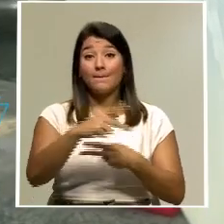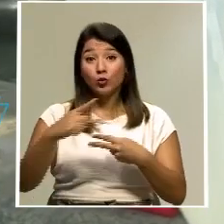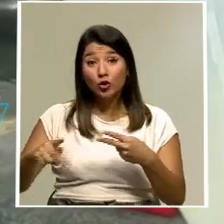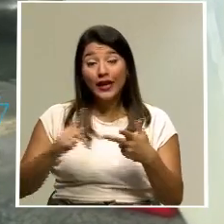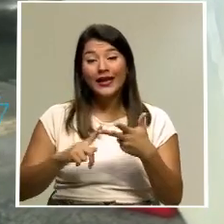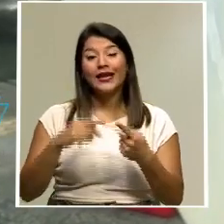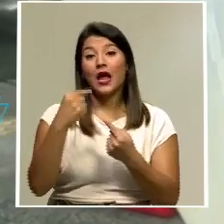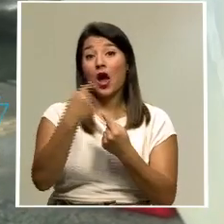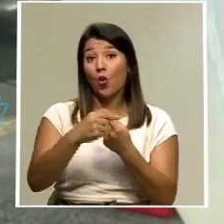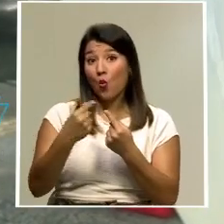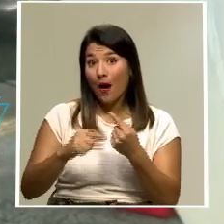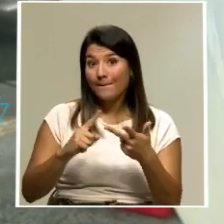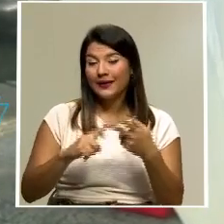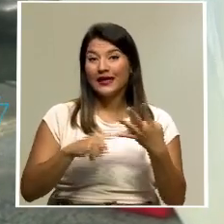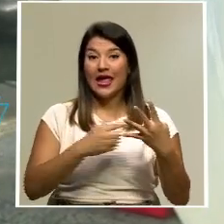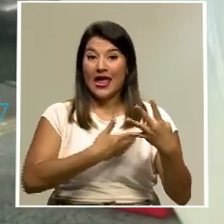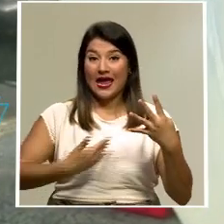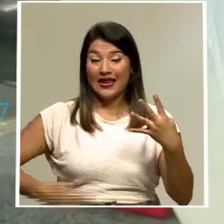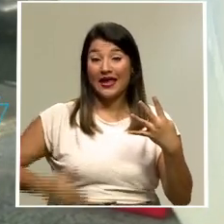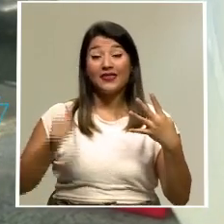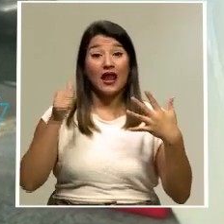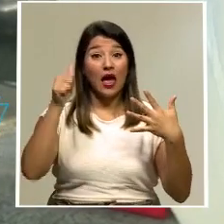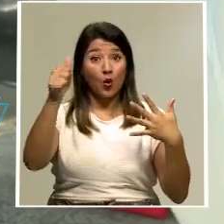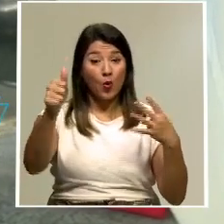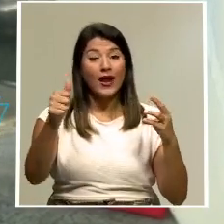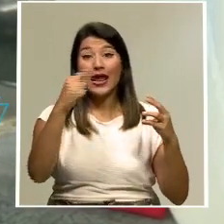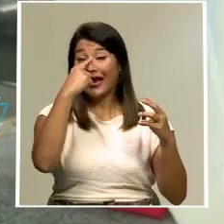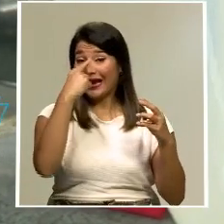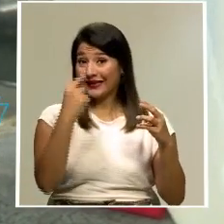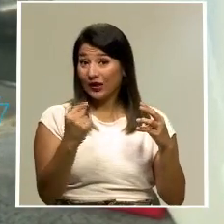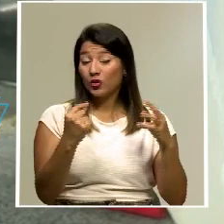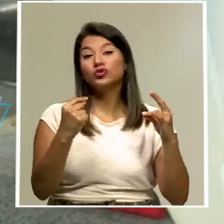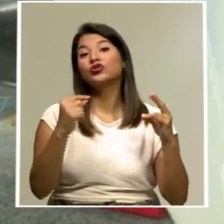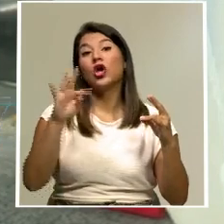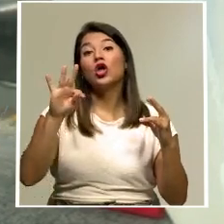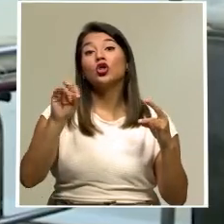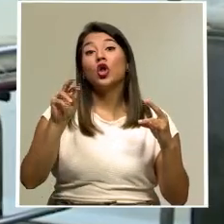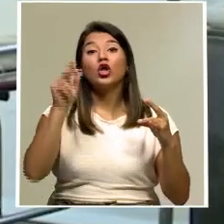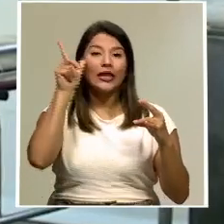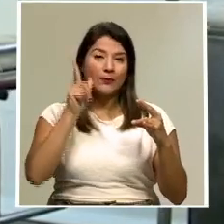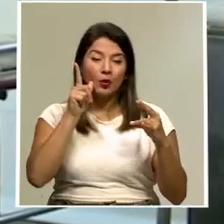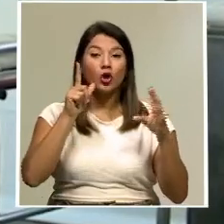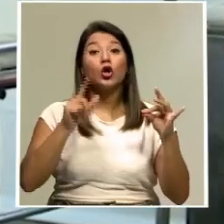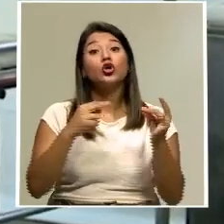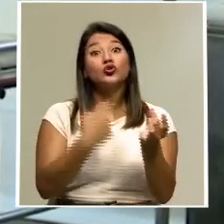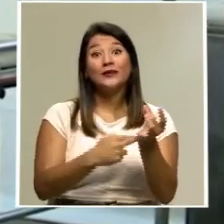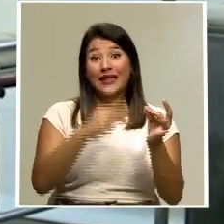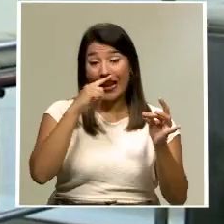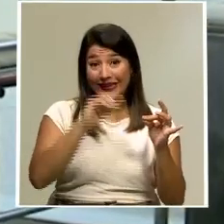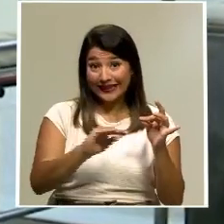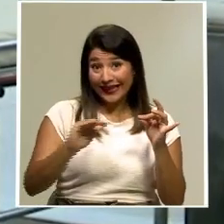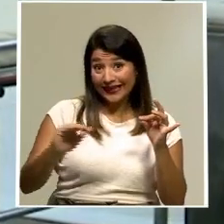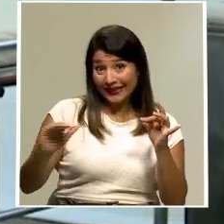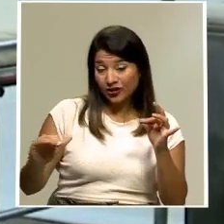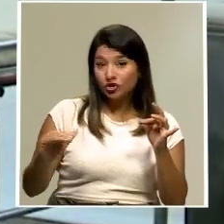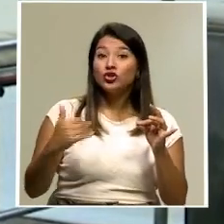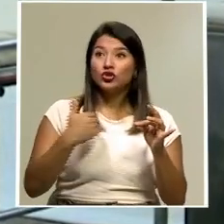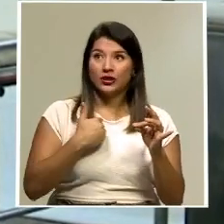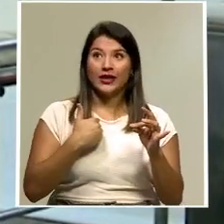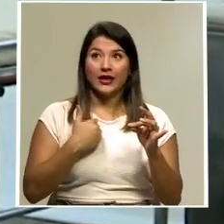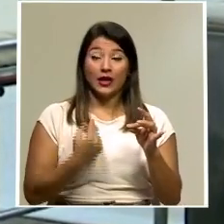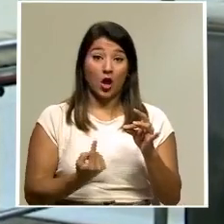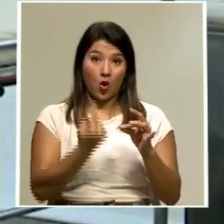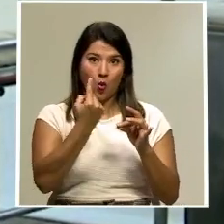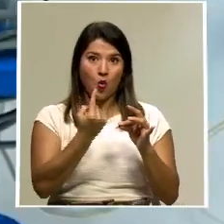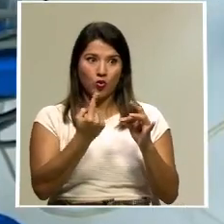de Guapiles, el de Heredia, el de Alajuela, el Calderón Guardia, el Tony Facio y el Hospital de Niños cuentan con uno de estos.